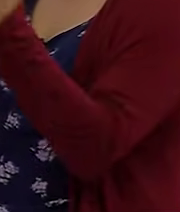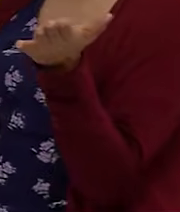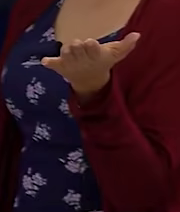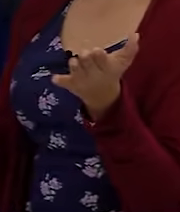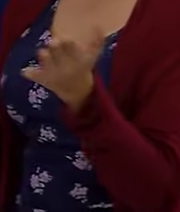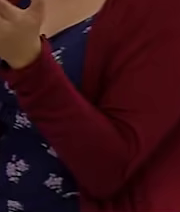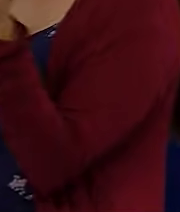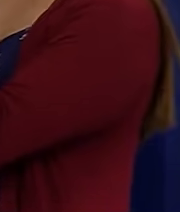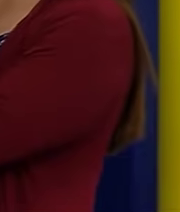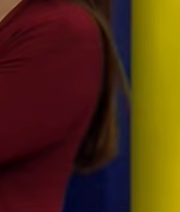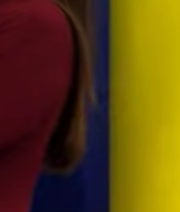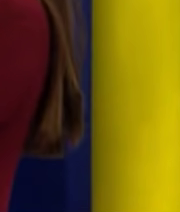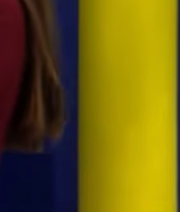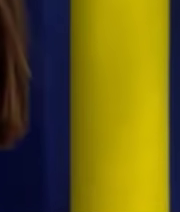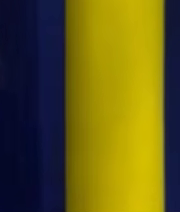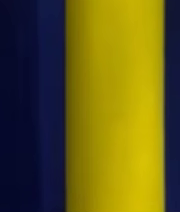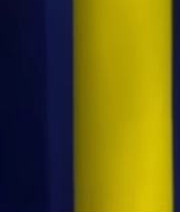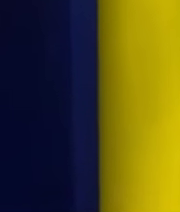siete.